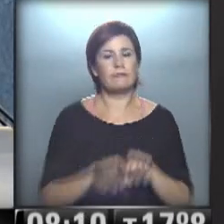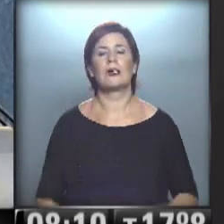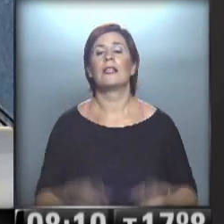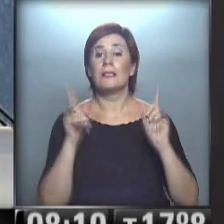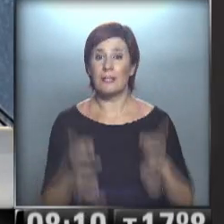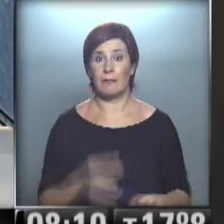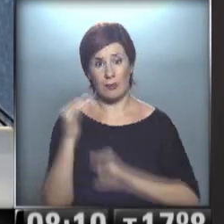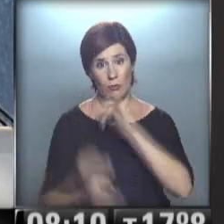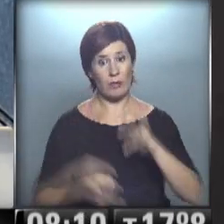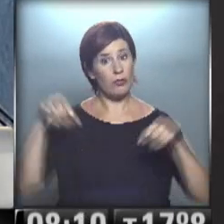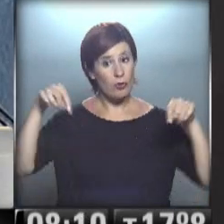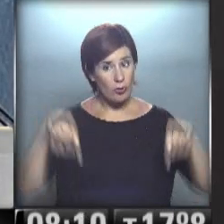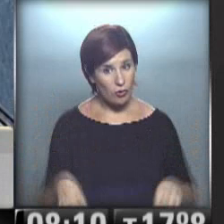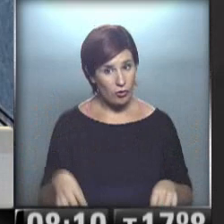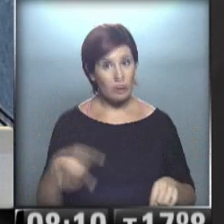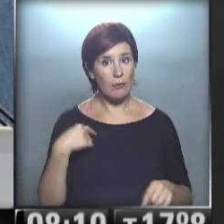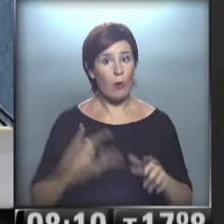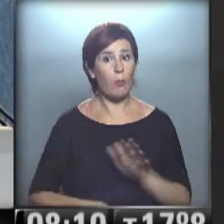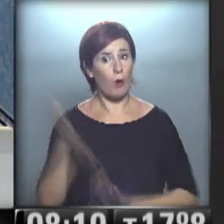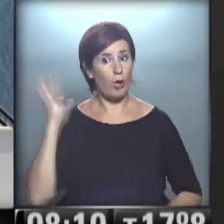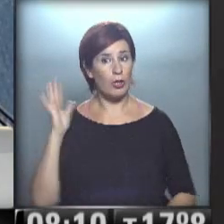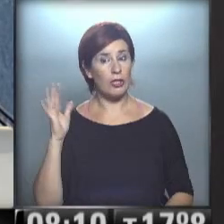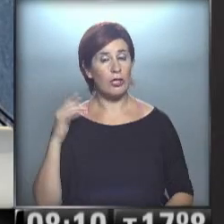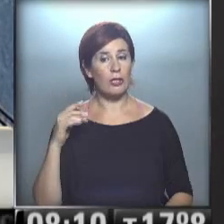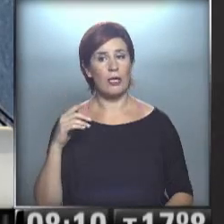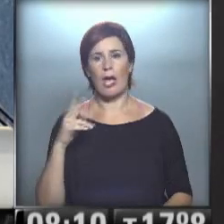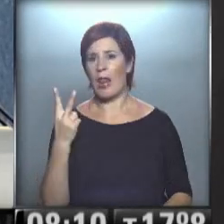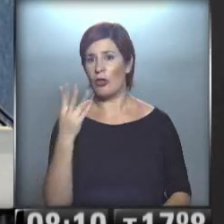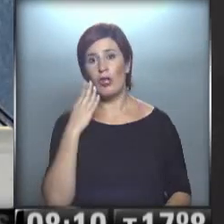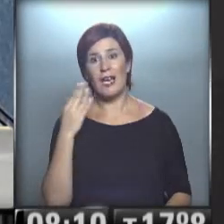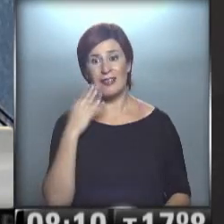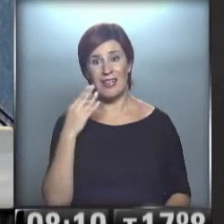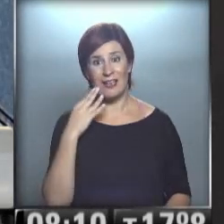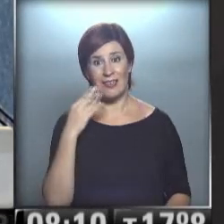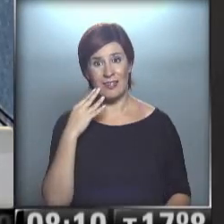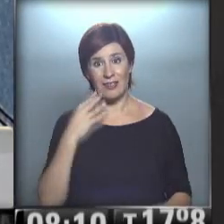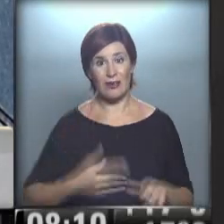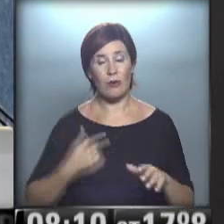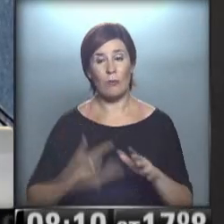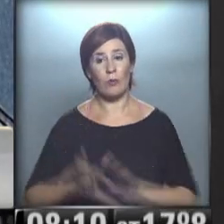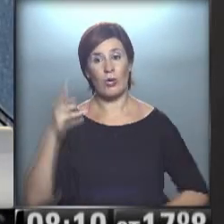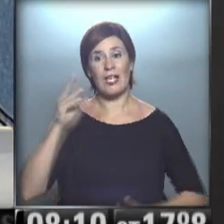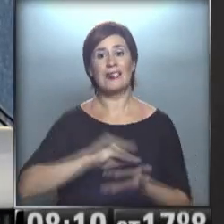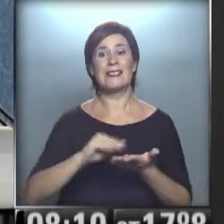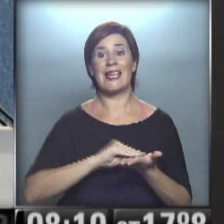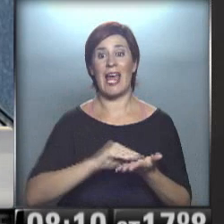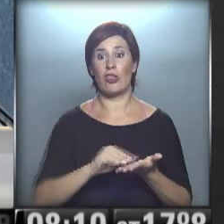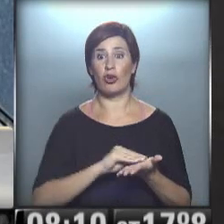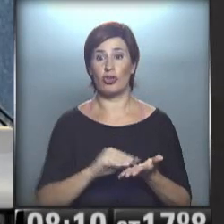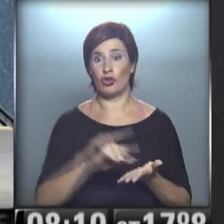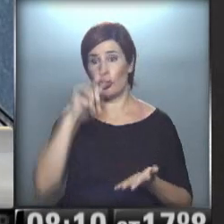hoy efectivamente concurriré a las 14 horas al Honorable Senado de la